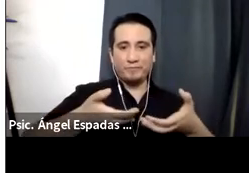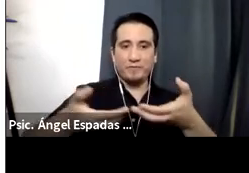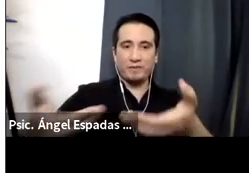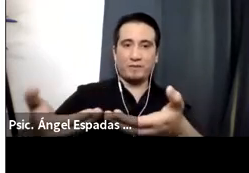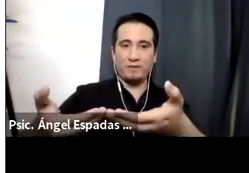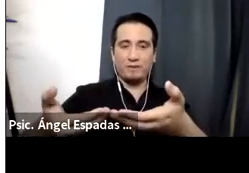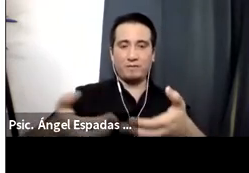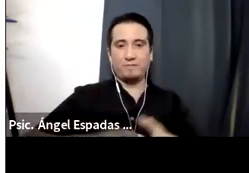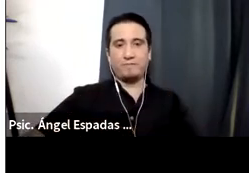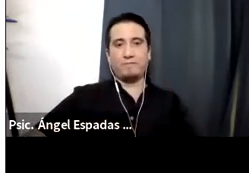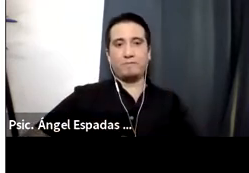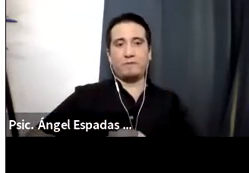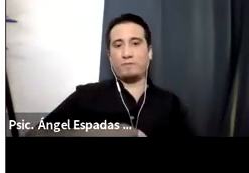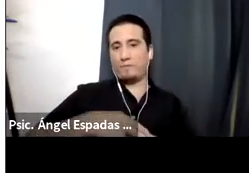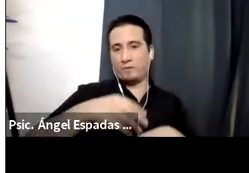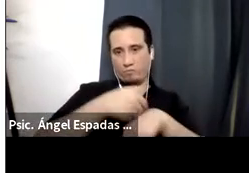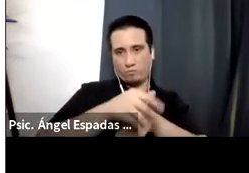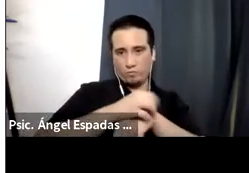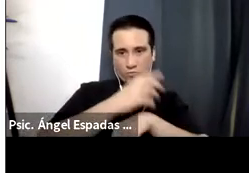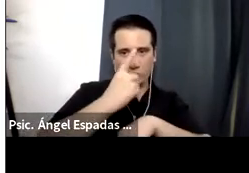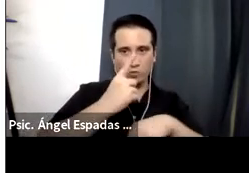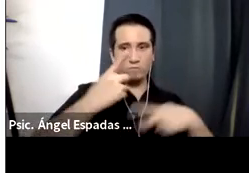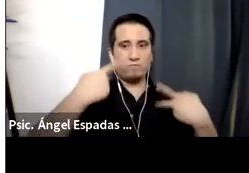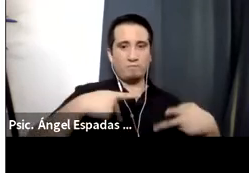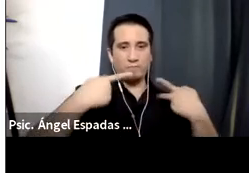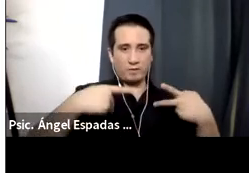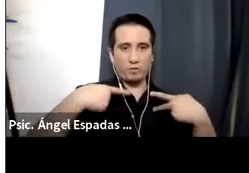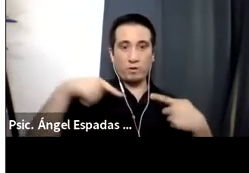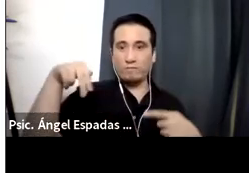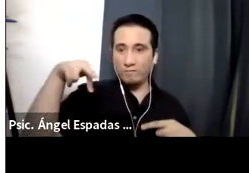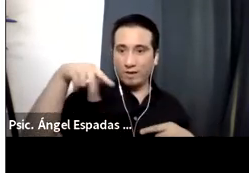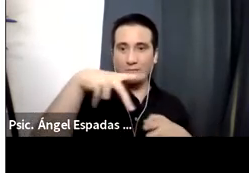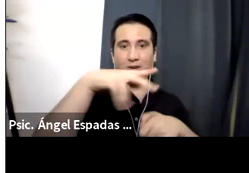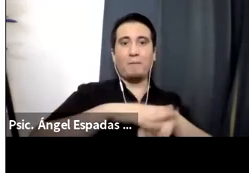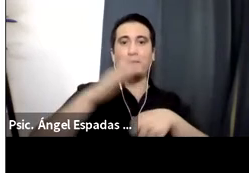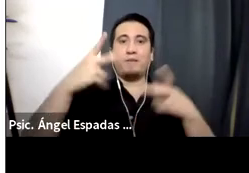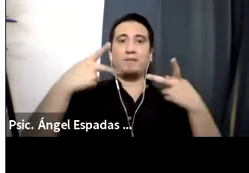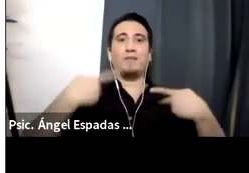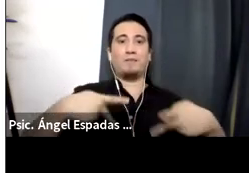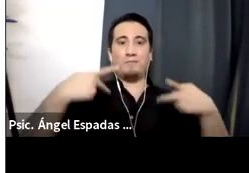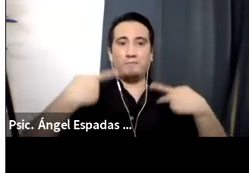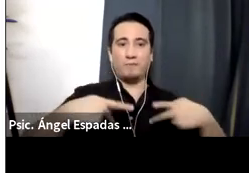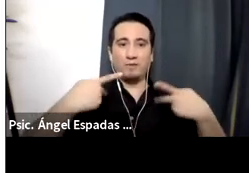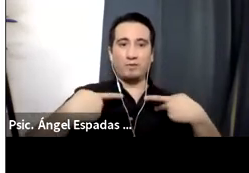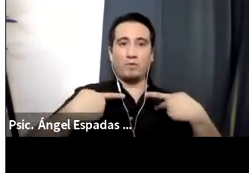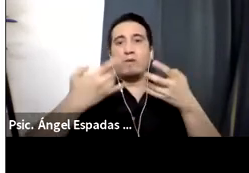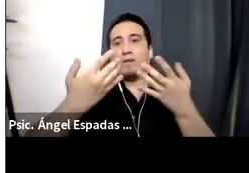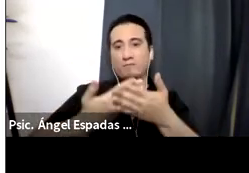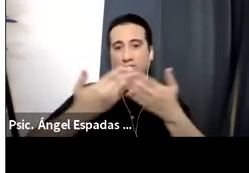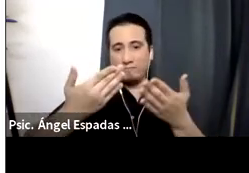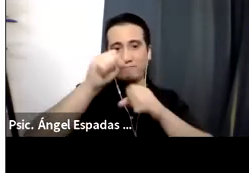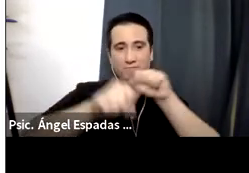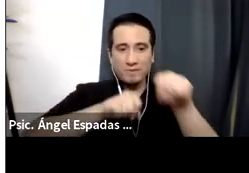calles. Entonces, número uno, las personas que estaban caminando más, las personas que estaban en bicicleta,